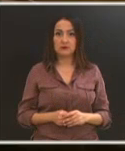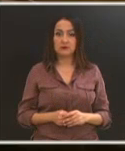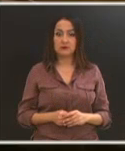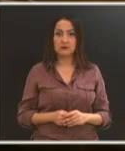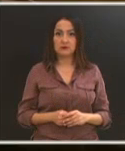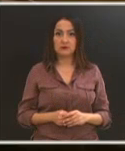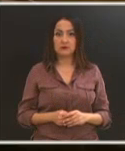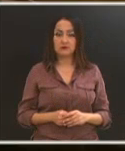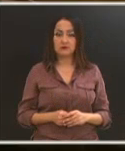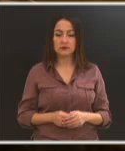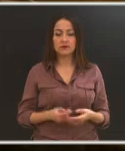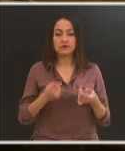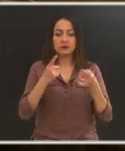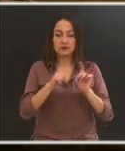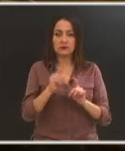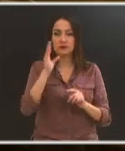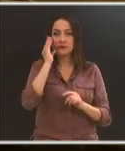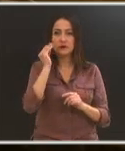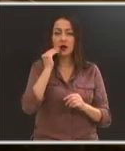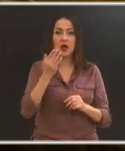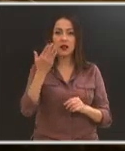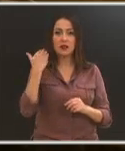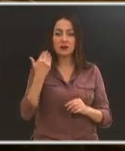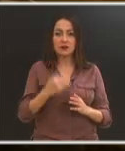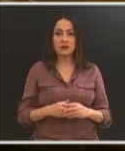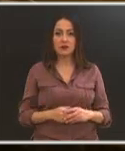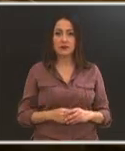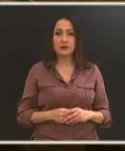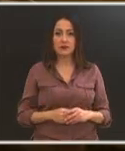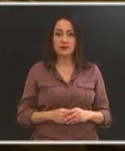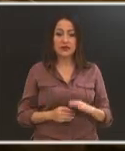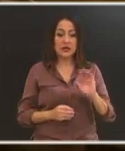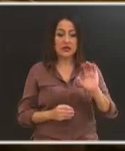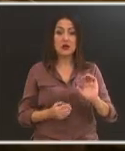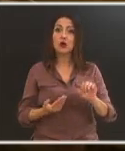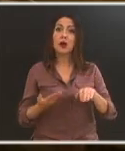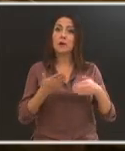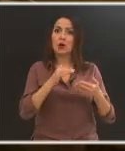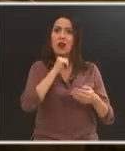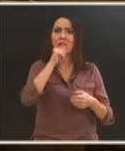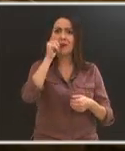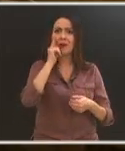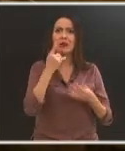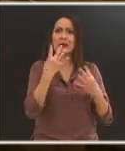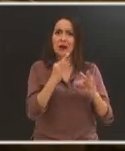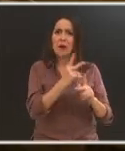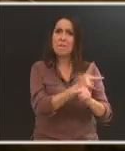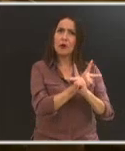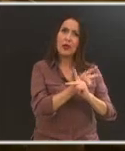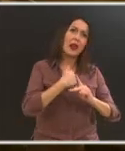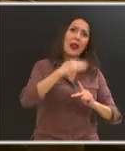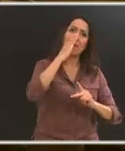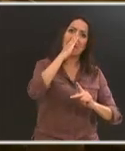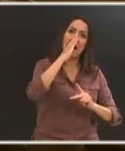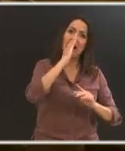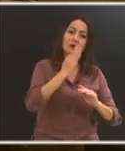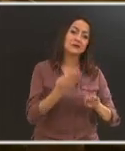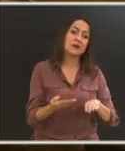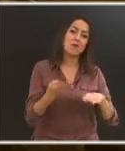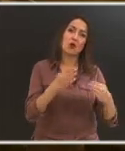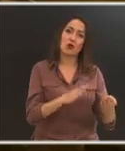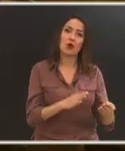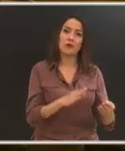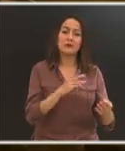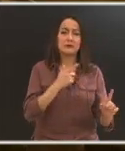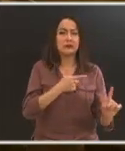En este tipo de hechos lo hemos visto anteriormente, inclusive el niño que falleció en Limón también trató de proteger a su madre y falleció a raíz